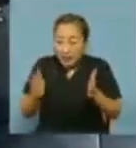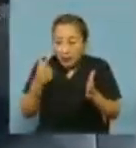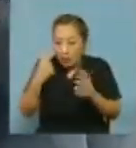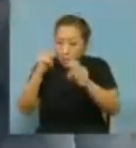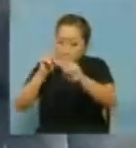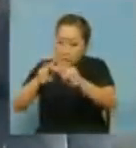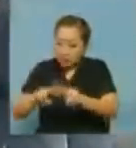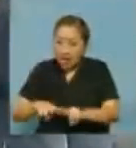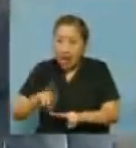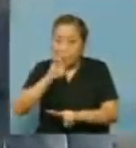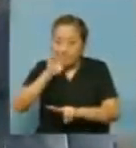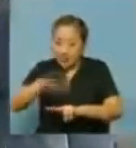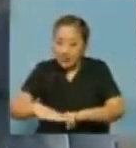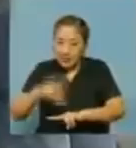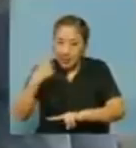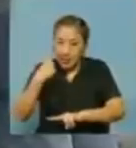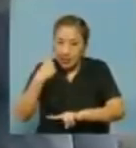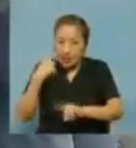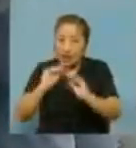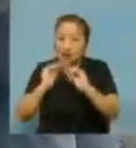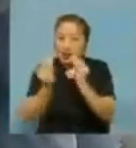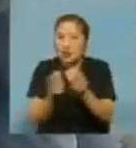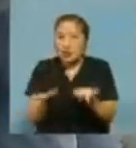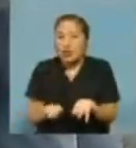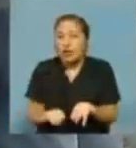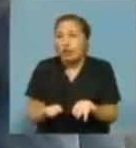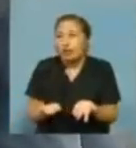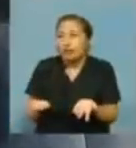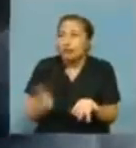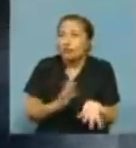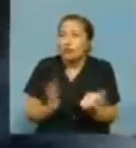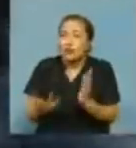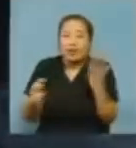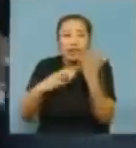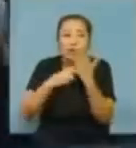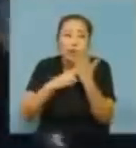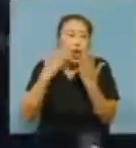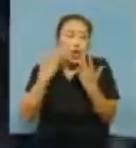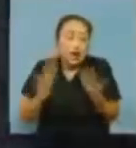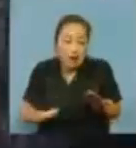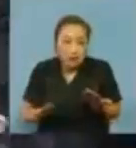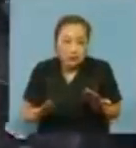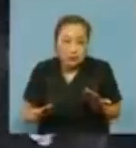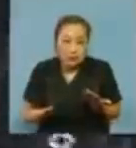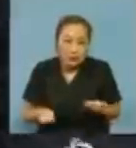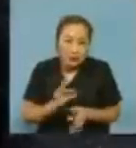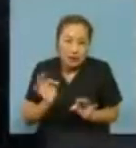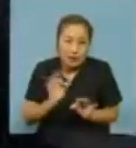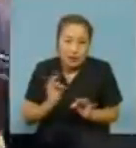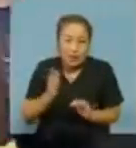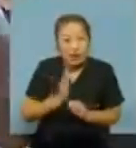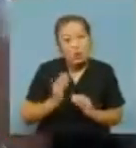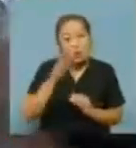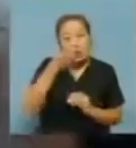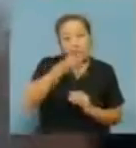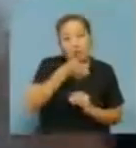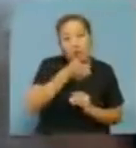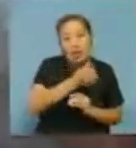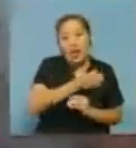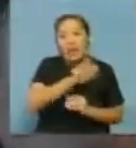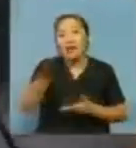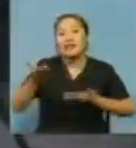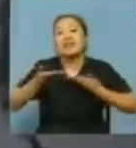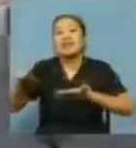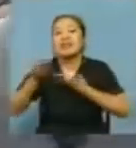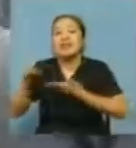realiza el examen. Los resultados estaban en la fiscalía a la tarde justamente. Y de ahí nos fuimos al centro de